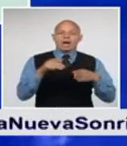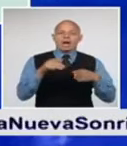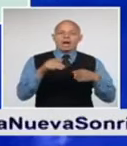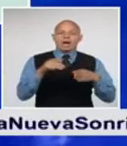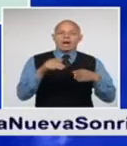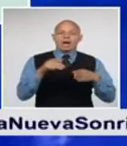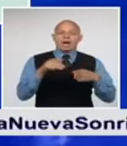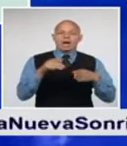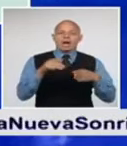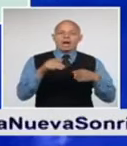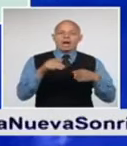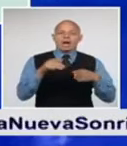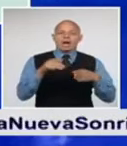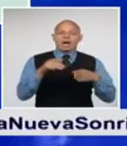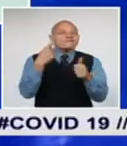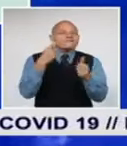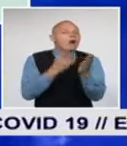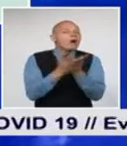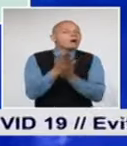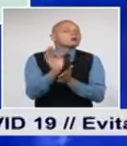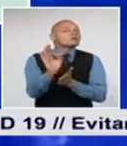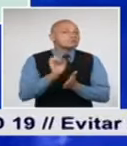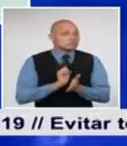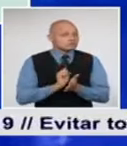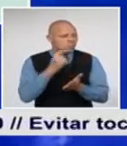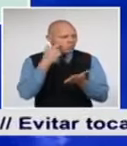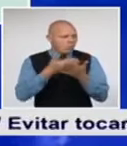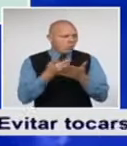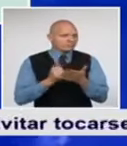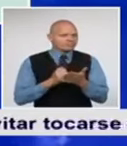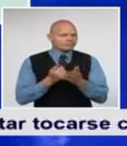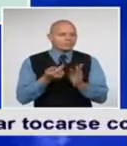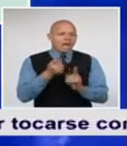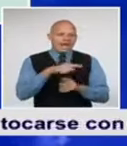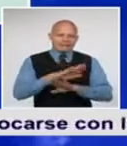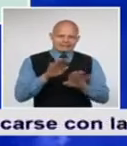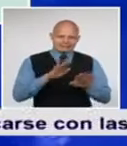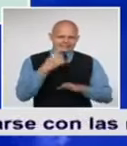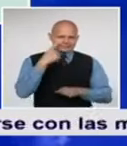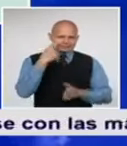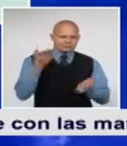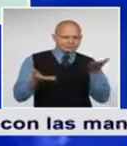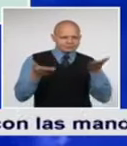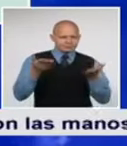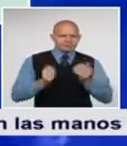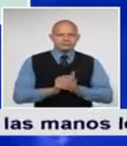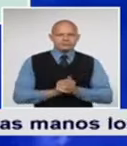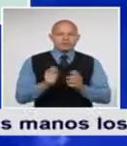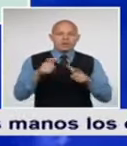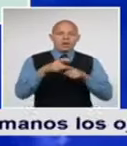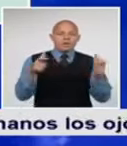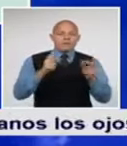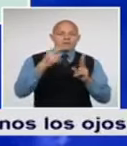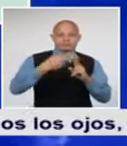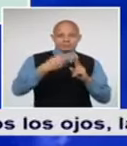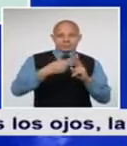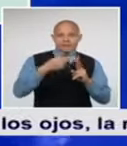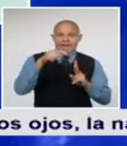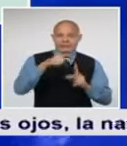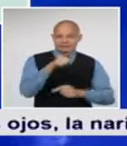para demostrar el control. 21 ayer, 19 menos. El mayor número en Bayamo con